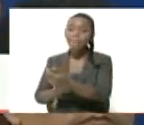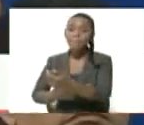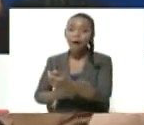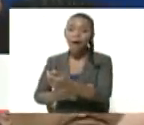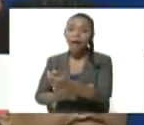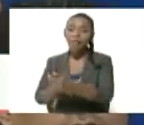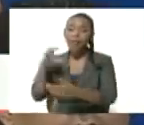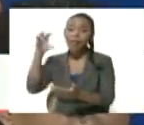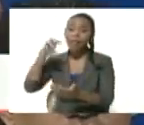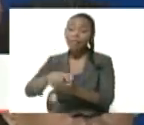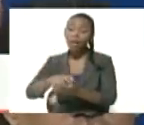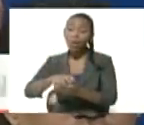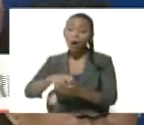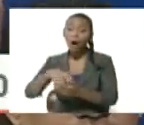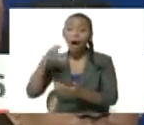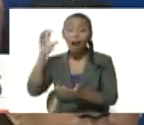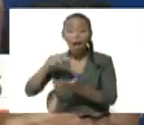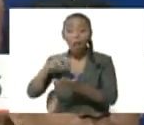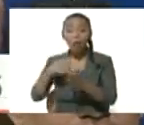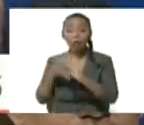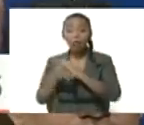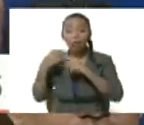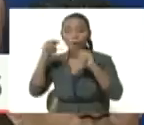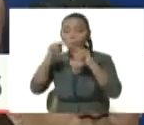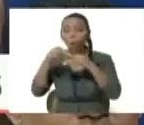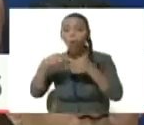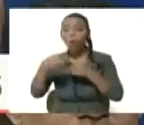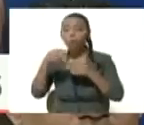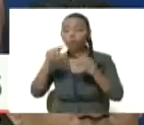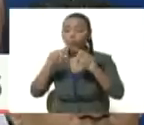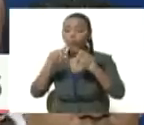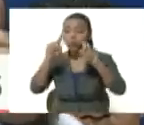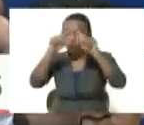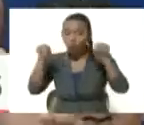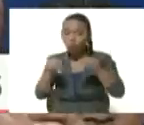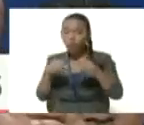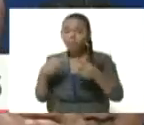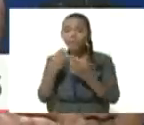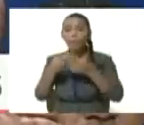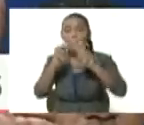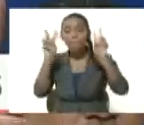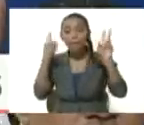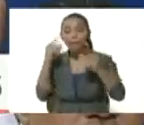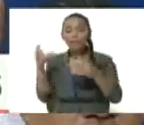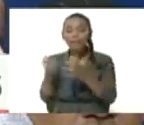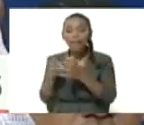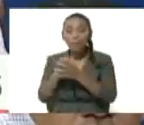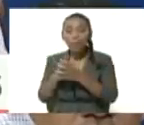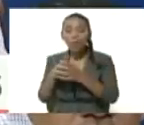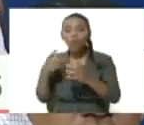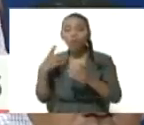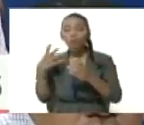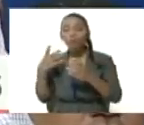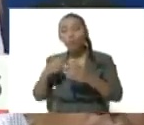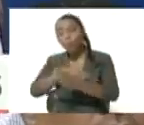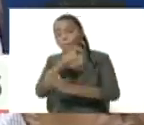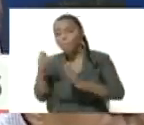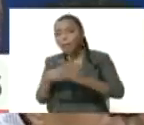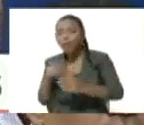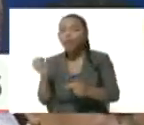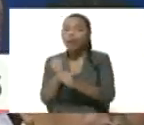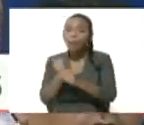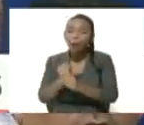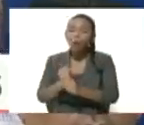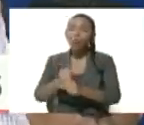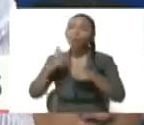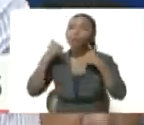Estado de Aragua ha estado trabajando el tema de las cuadrantes de paz con el ministro Reverol, un equipo completo, presidente, y un trabajo